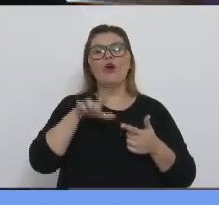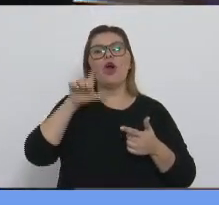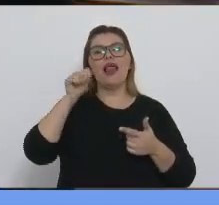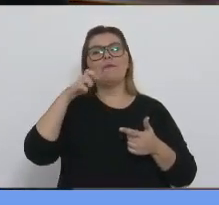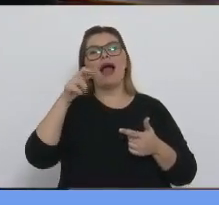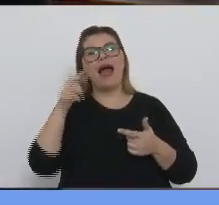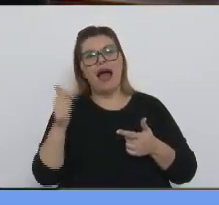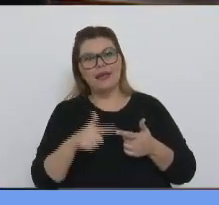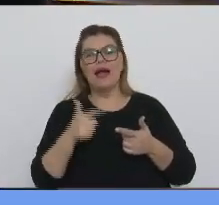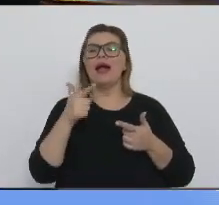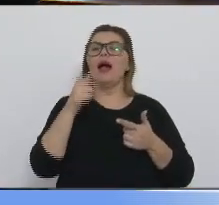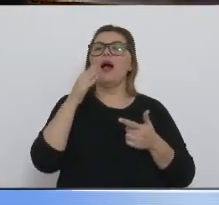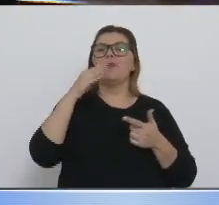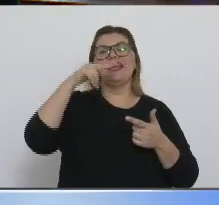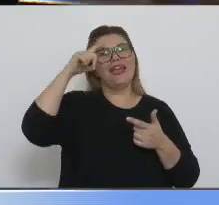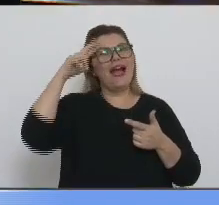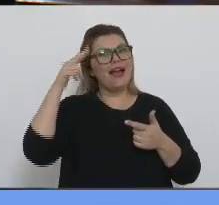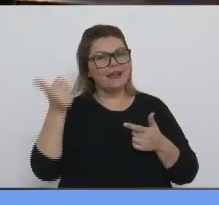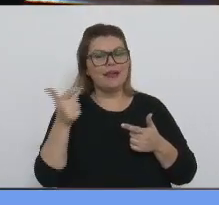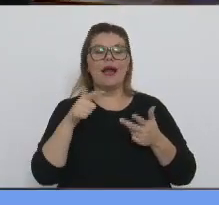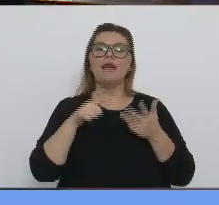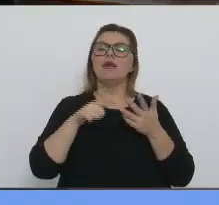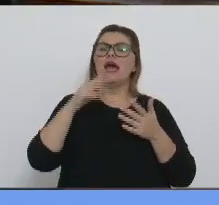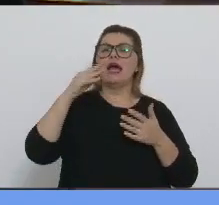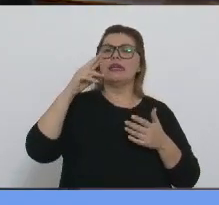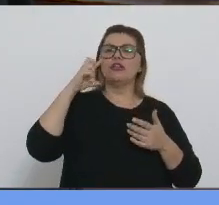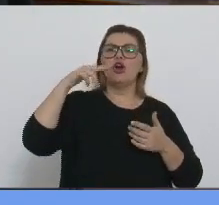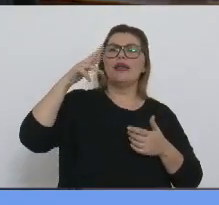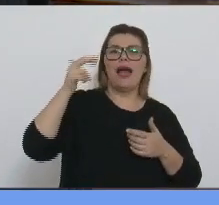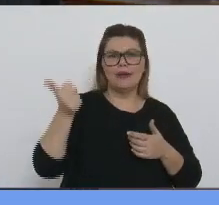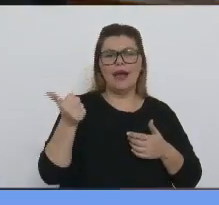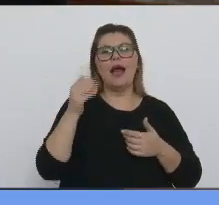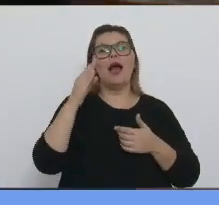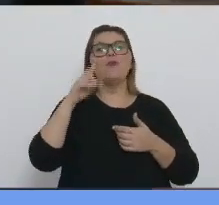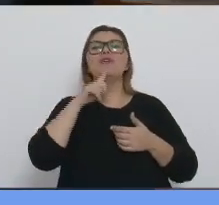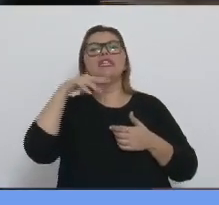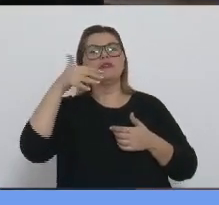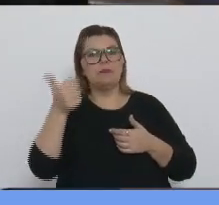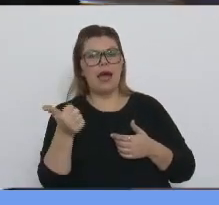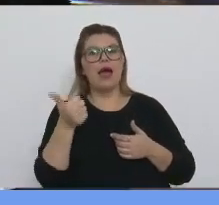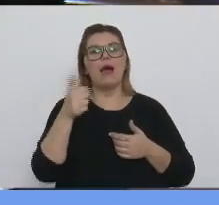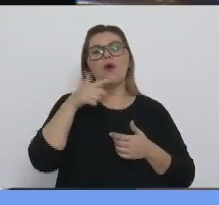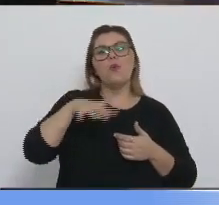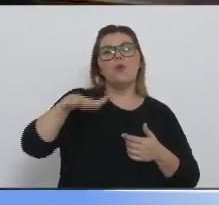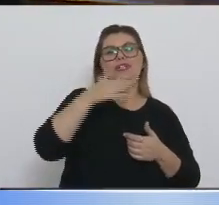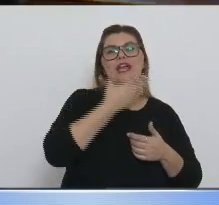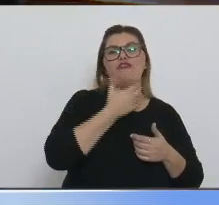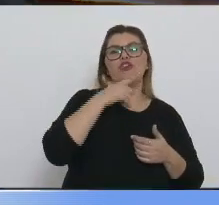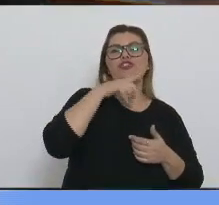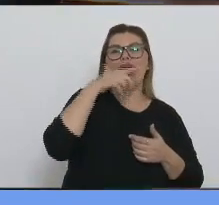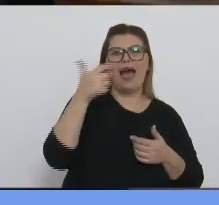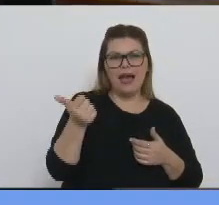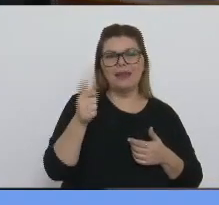marull balnearia la rinconada brickman villa fontana rosario del saladillo